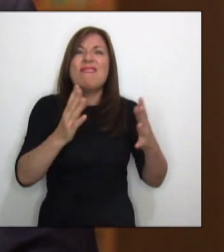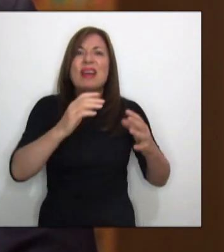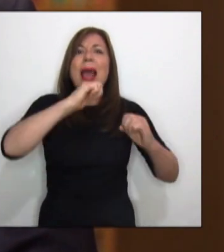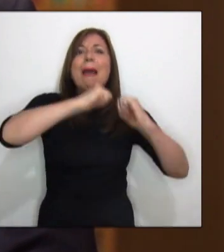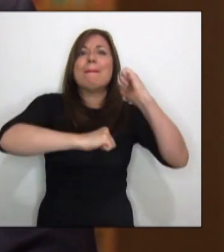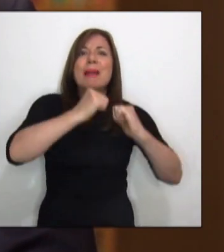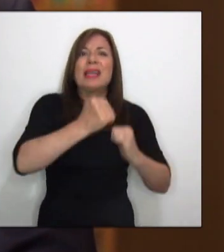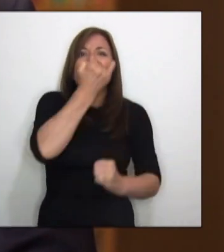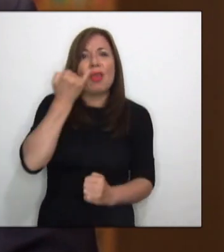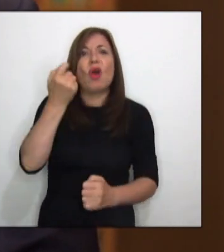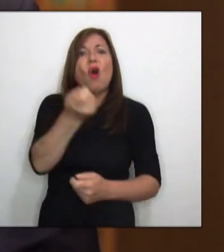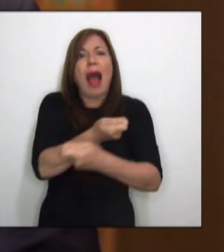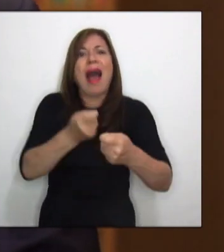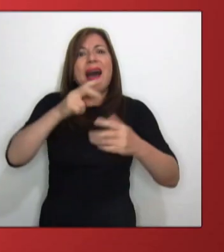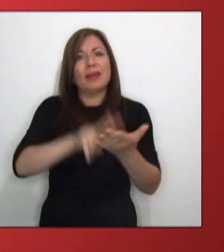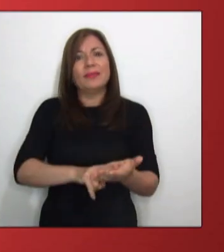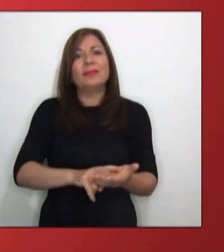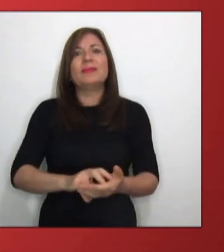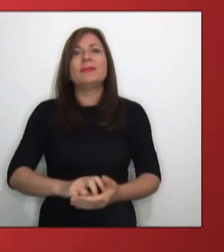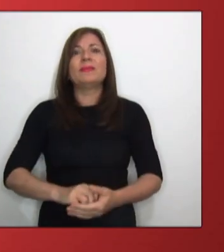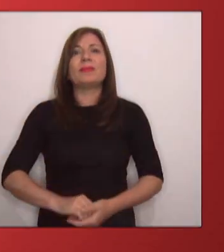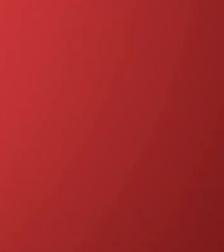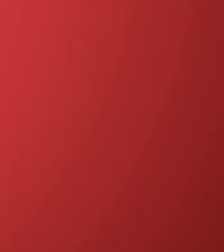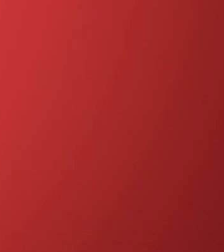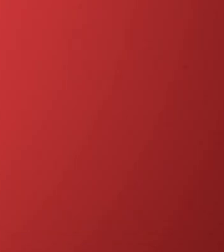carteles, libre de verdad.